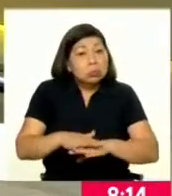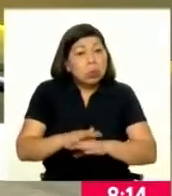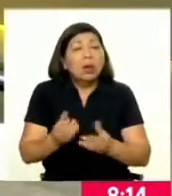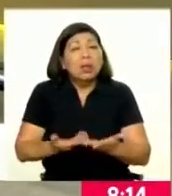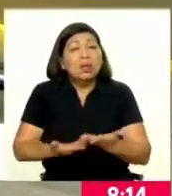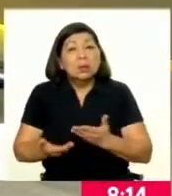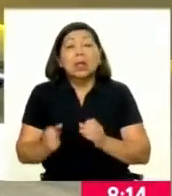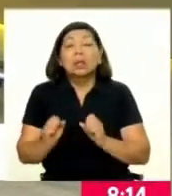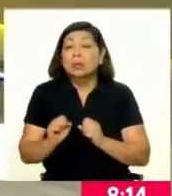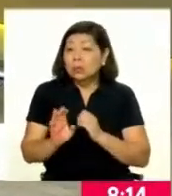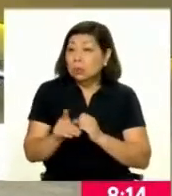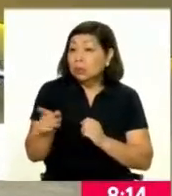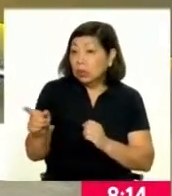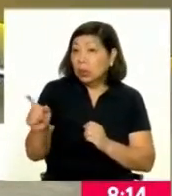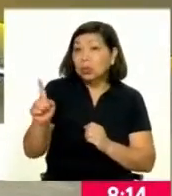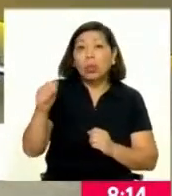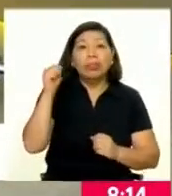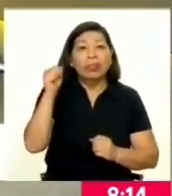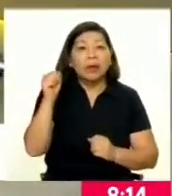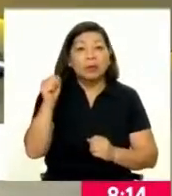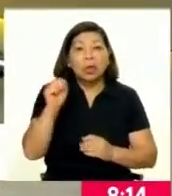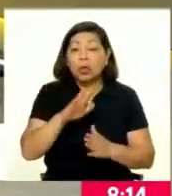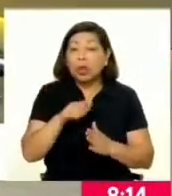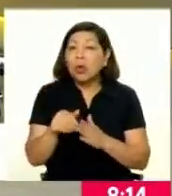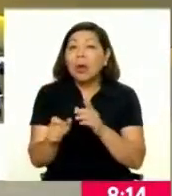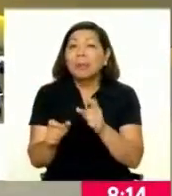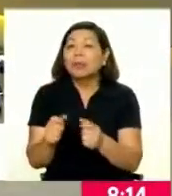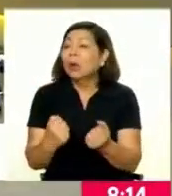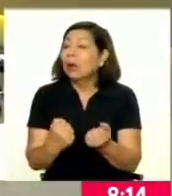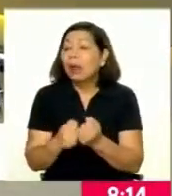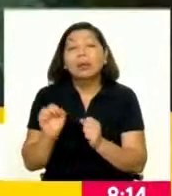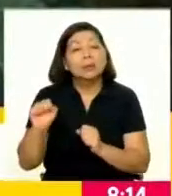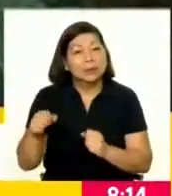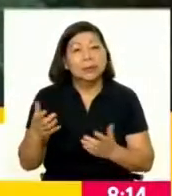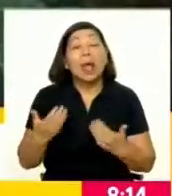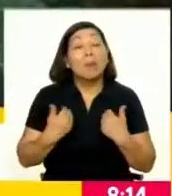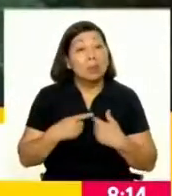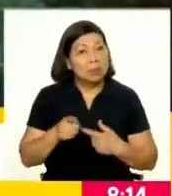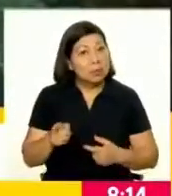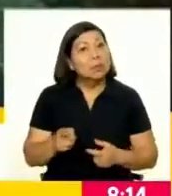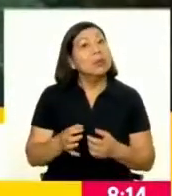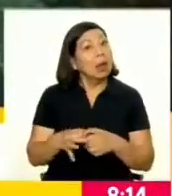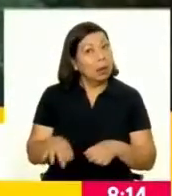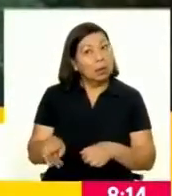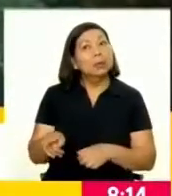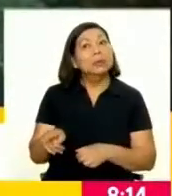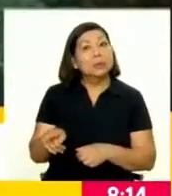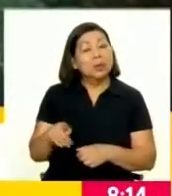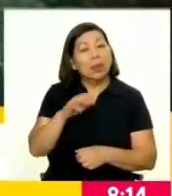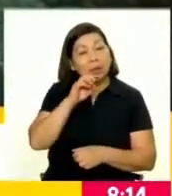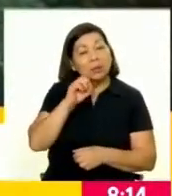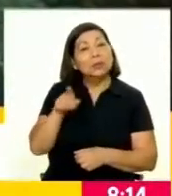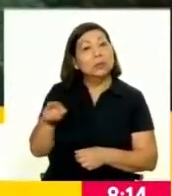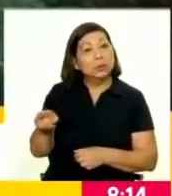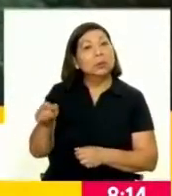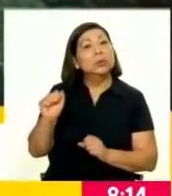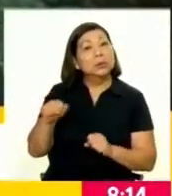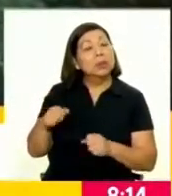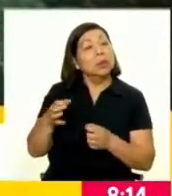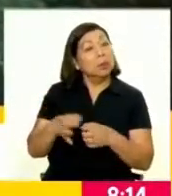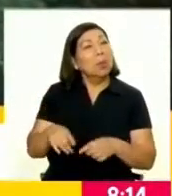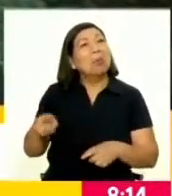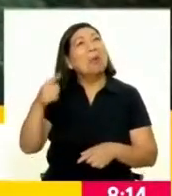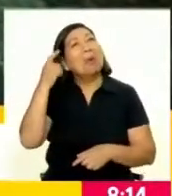legal, garantizando el derecho de defensa de todos los ciudadanos. Eso es muy, muy importante señalar, porque algunos